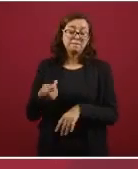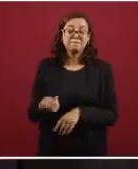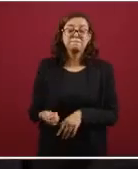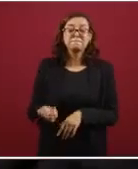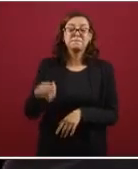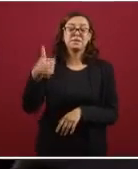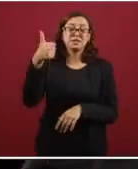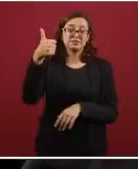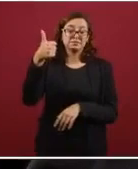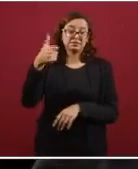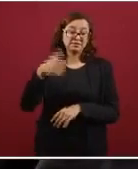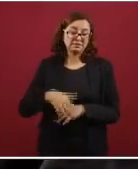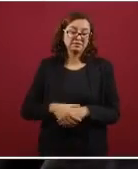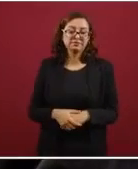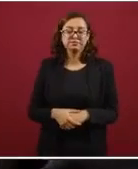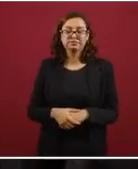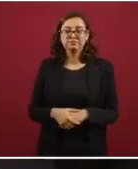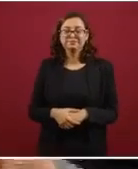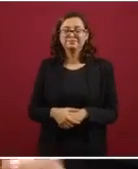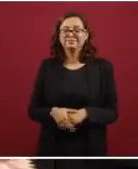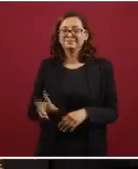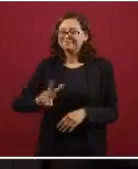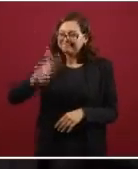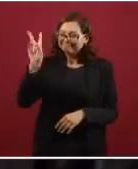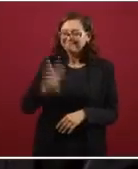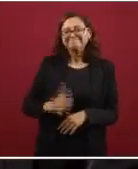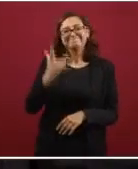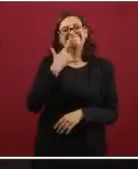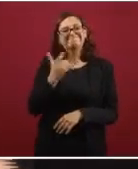es decir, va a ser intensa